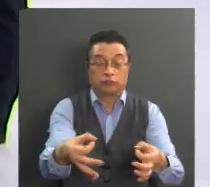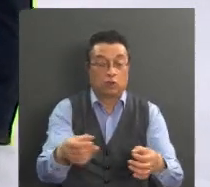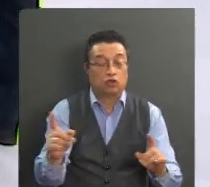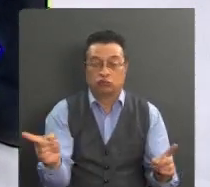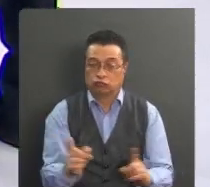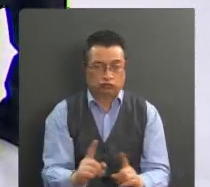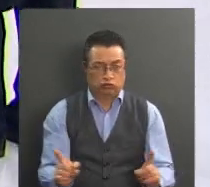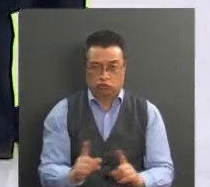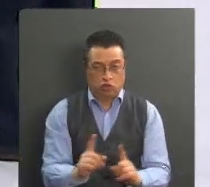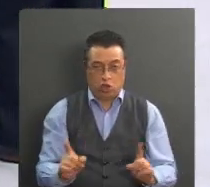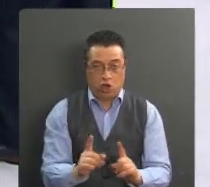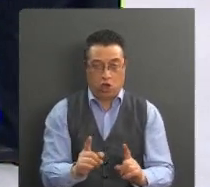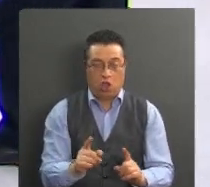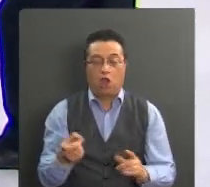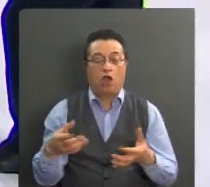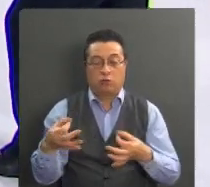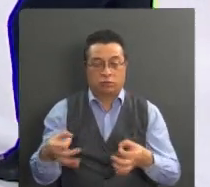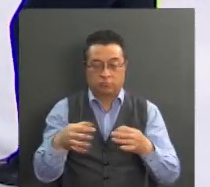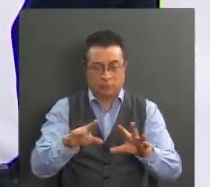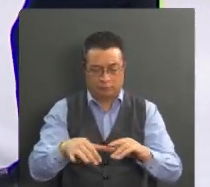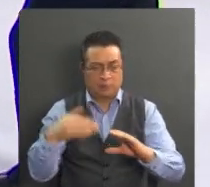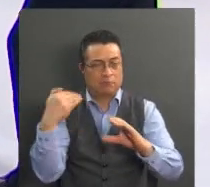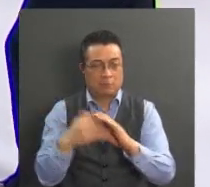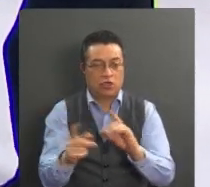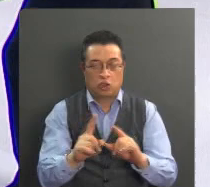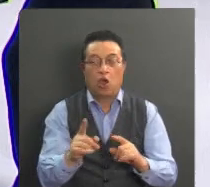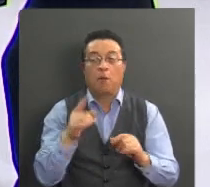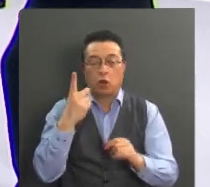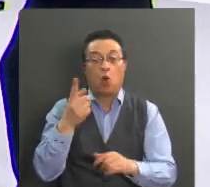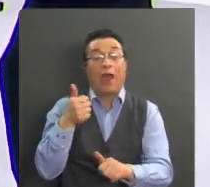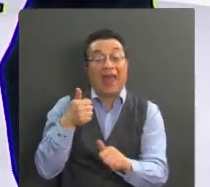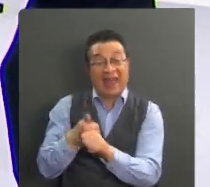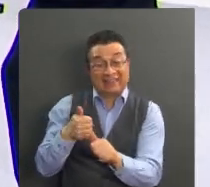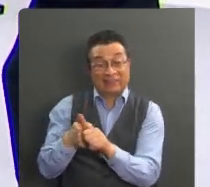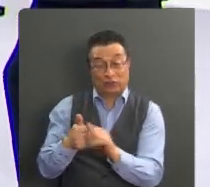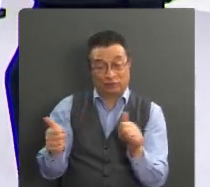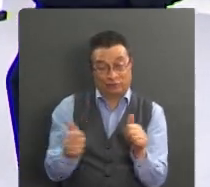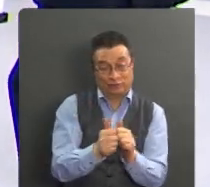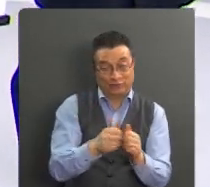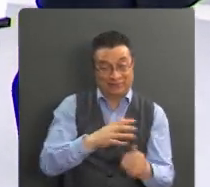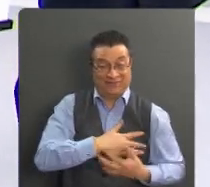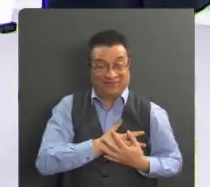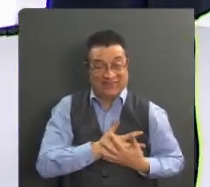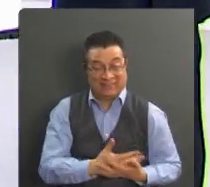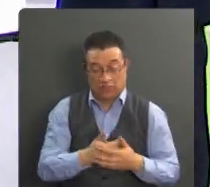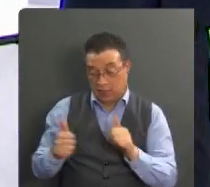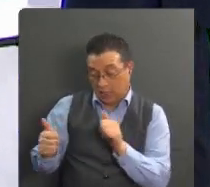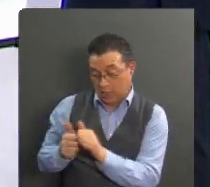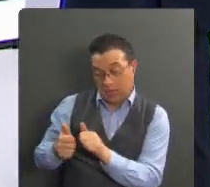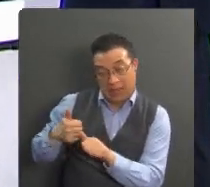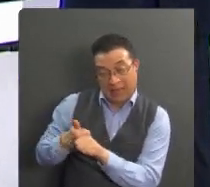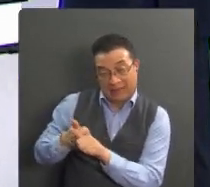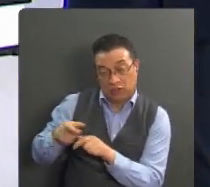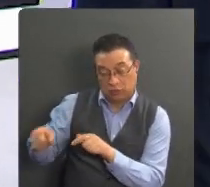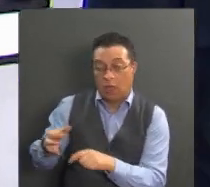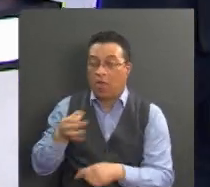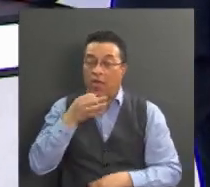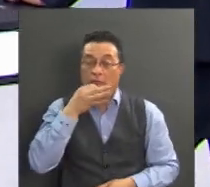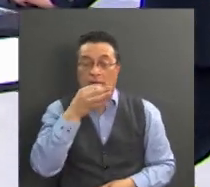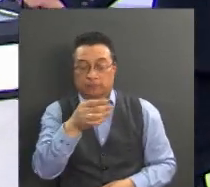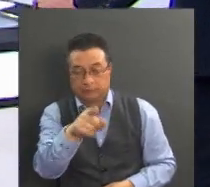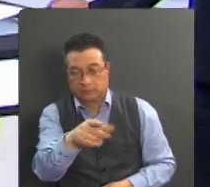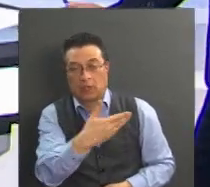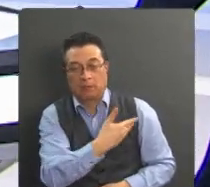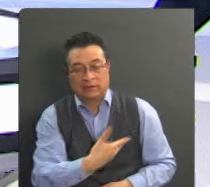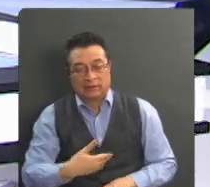físico, ni a través de correo ni mail, pero sí fue una de sus asesoras quien se comunicó informalmente con los presidentes de la convención para